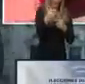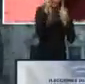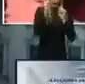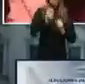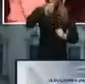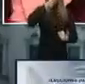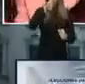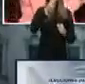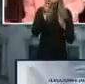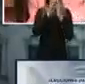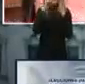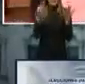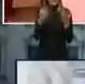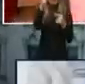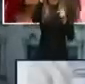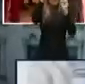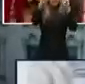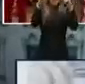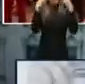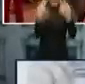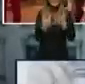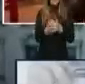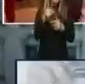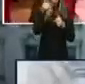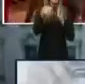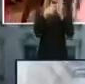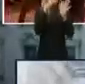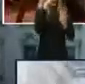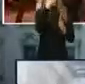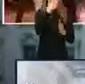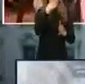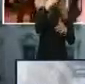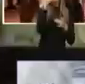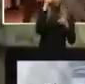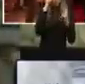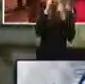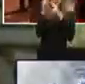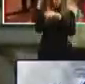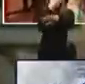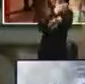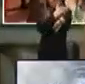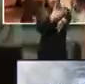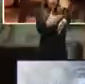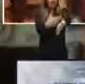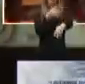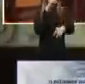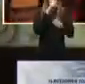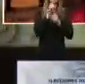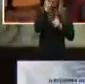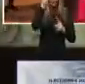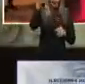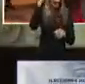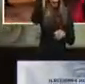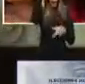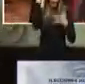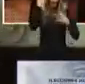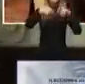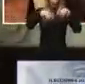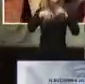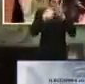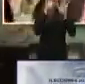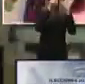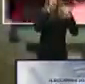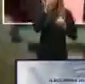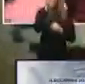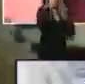ustedes tendrán. De Bernardo Arévalo hemos conocido ya su biografía, un político de carrera de 64 años